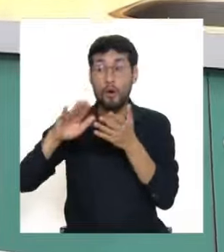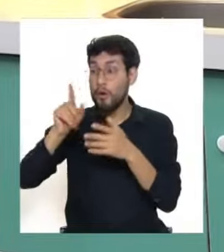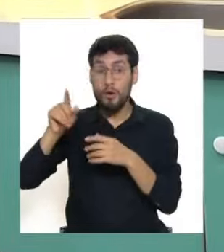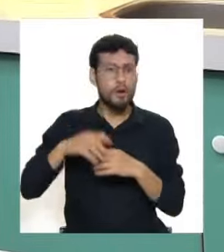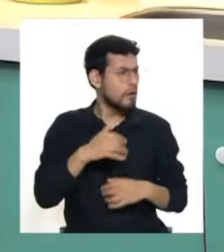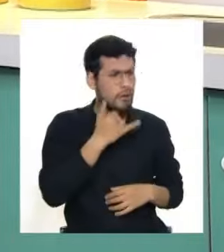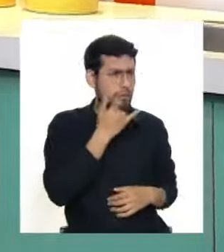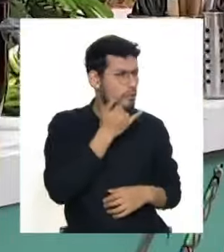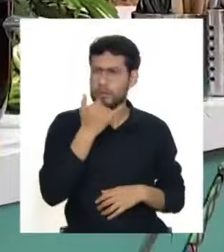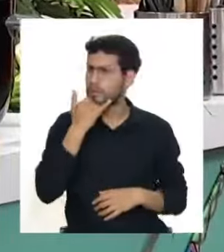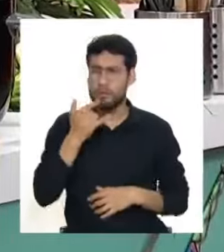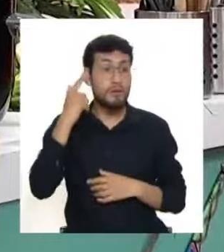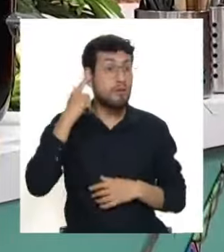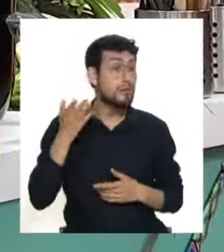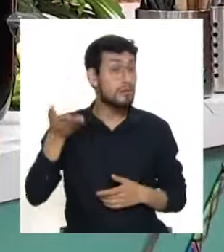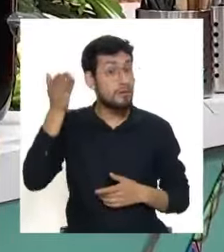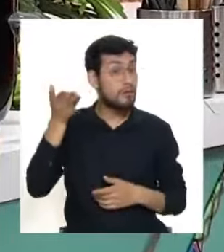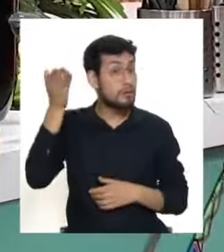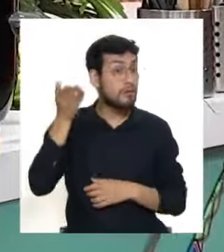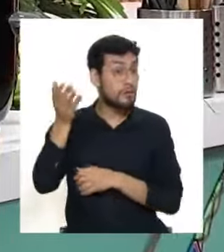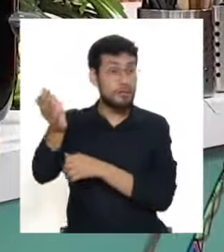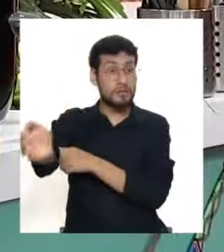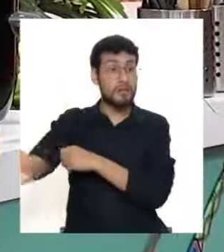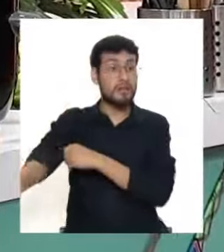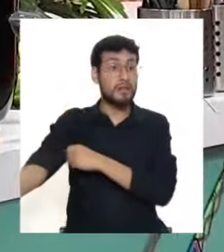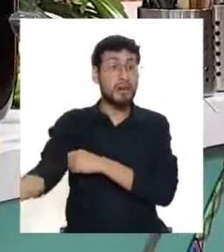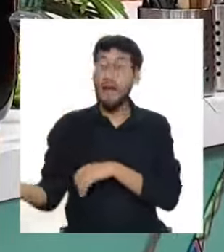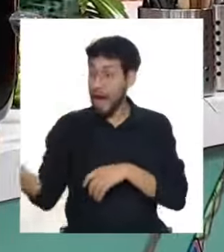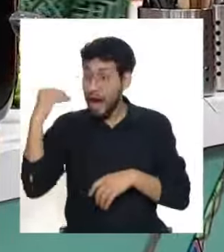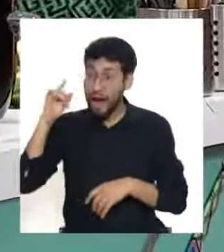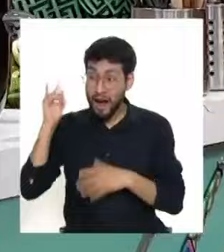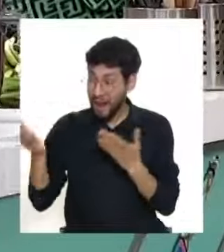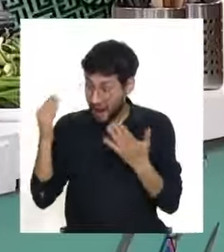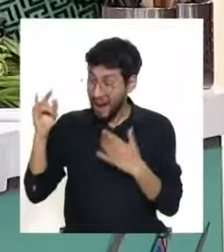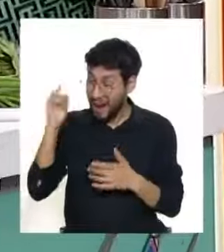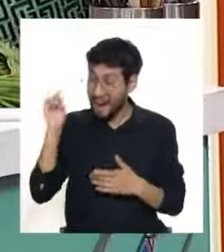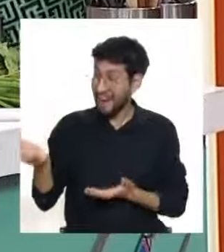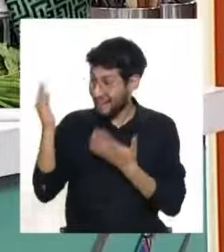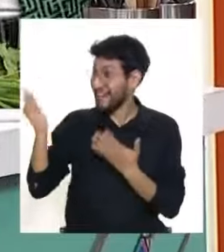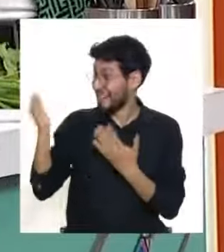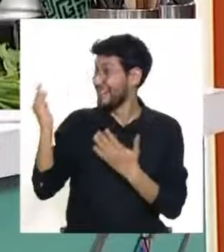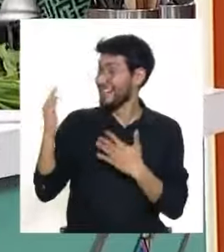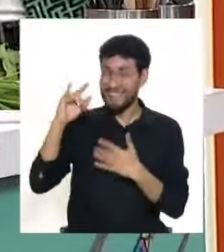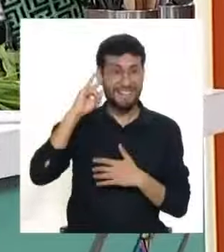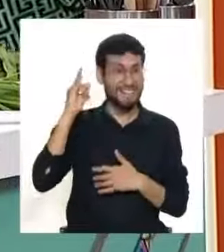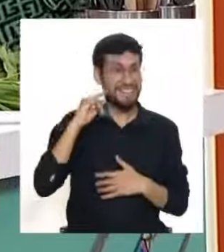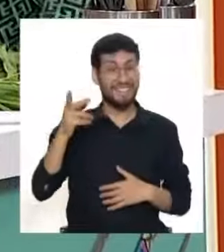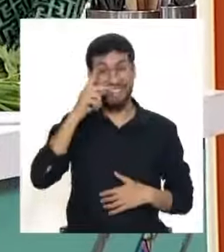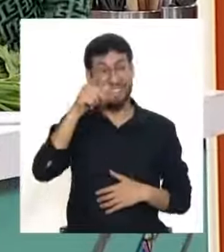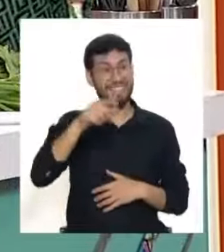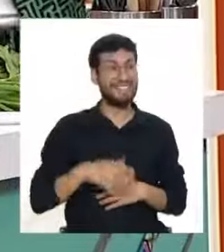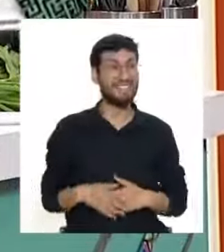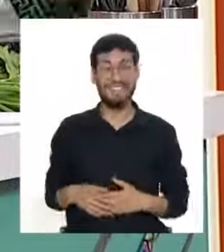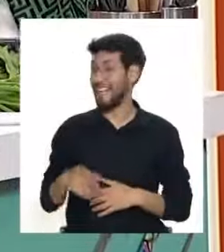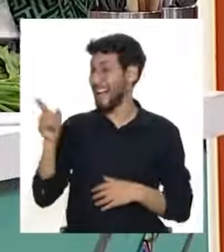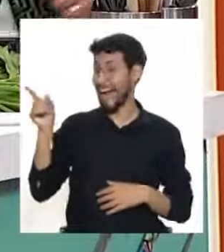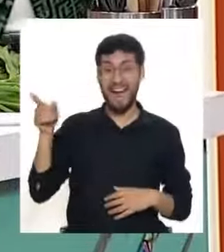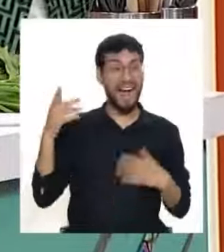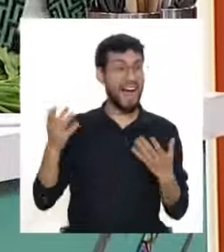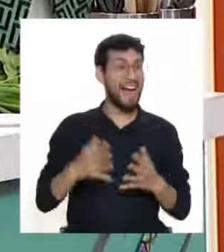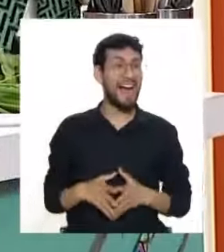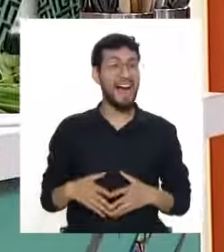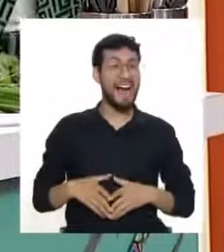¿Qué pasó? Sube el volumen, sube el volumen. Sí. Vamos, Uchi, dale, Uchi. Sí, bájale, mira, bájale. Uchi. Ahora me